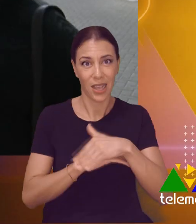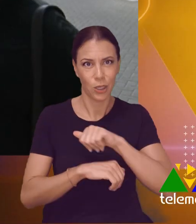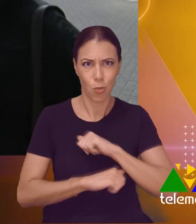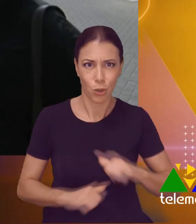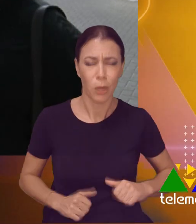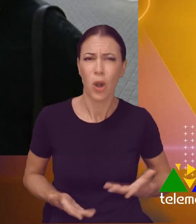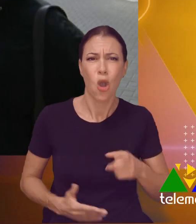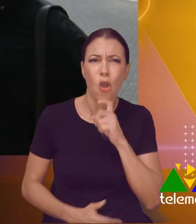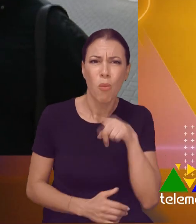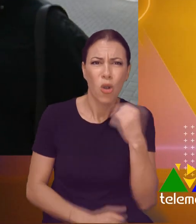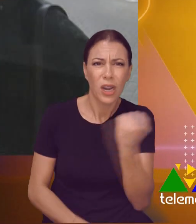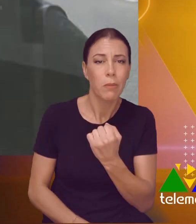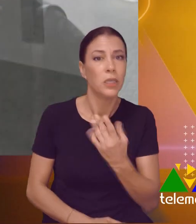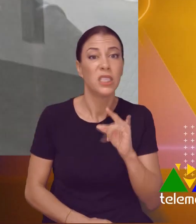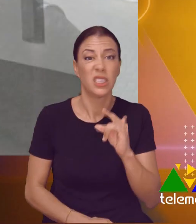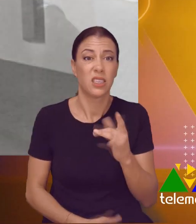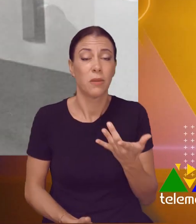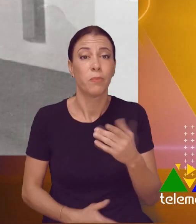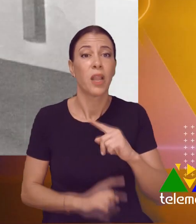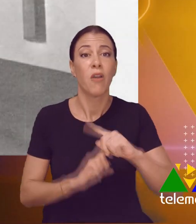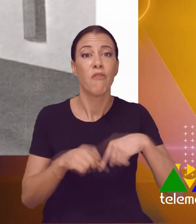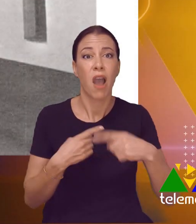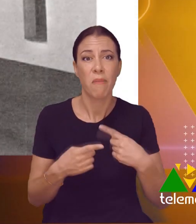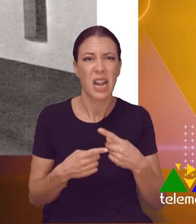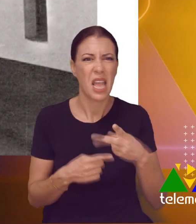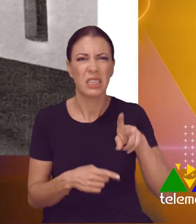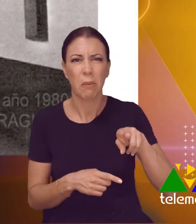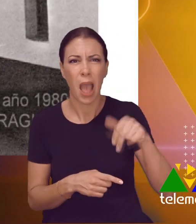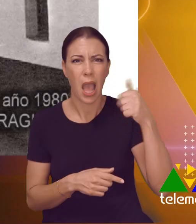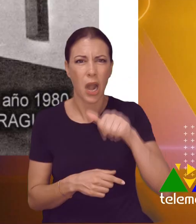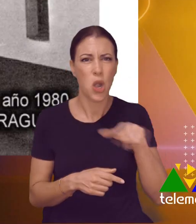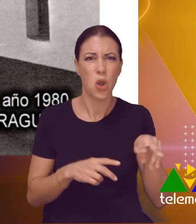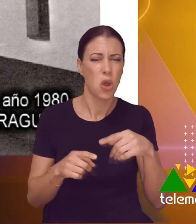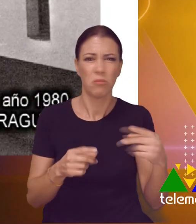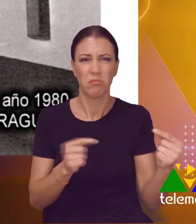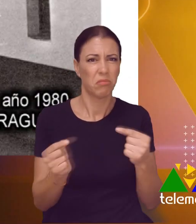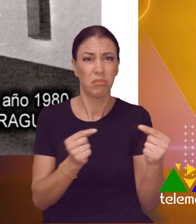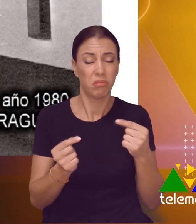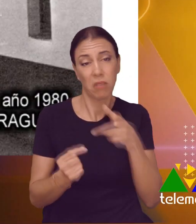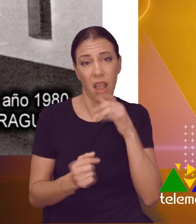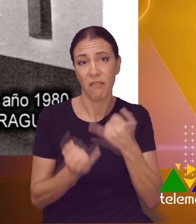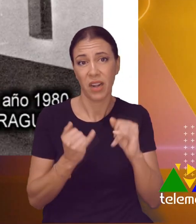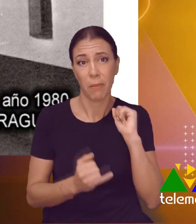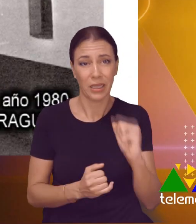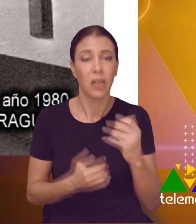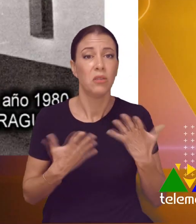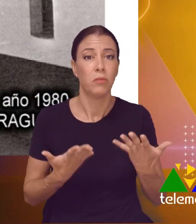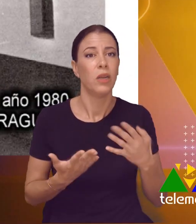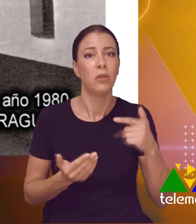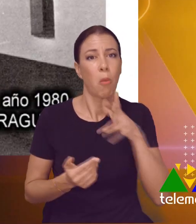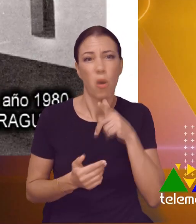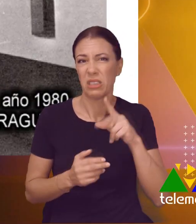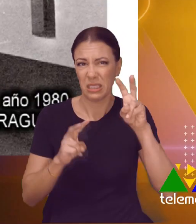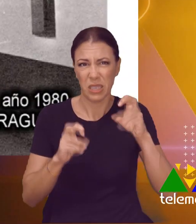Portuguesa. ¿Pero cómo fue ese crimen? Mataron una familia, entre hermanos, uno mató a los hermanos. Y